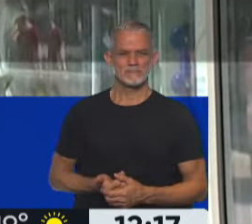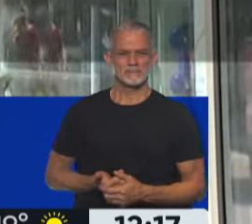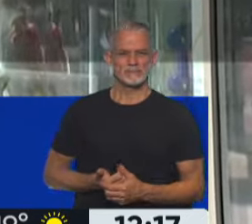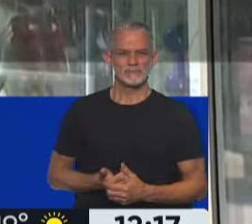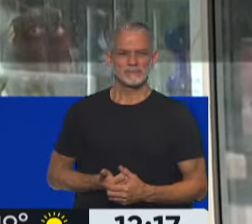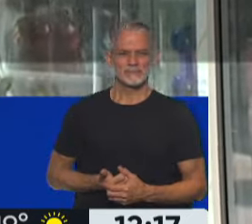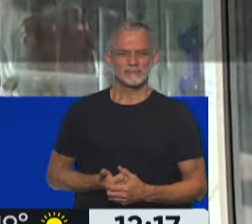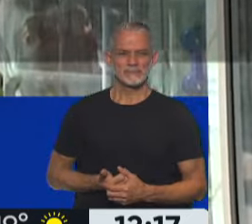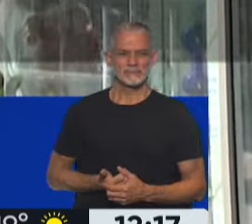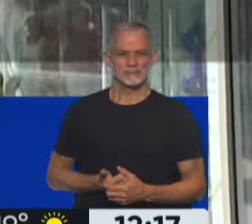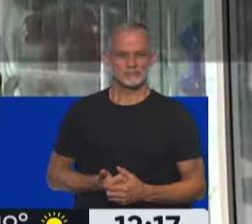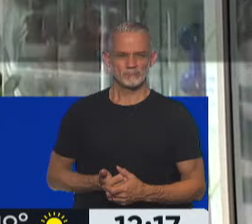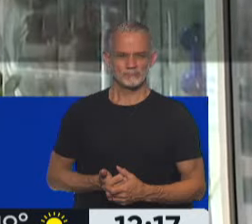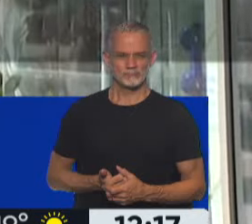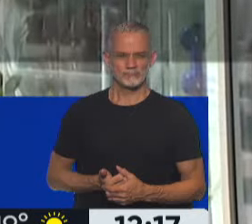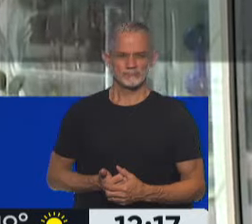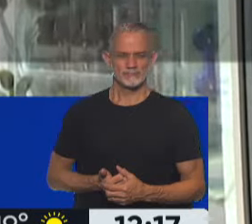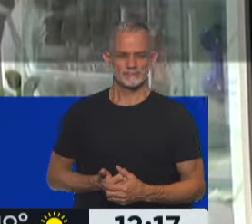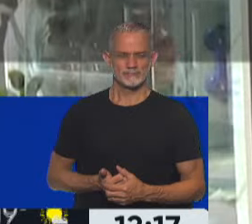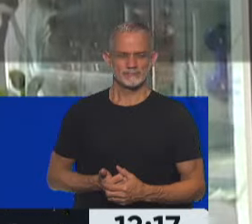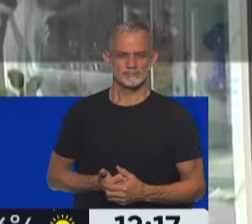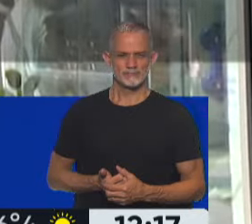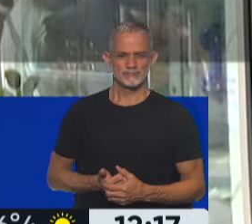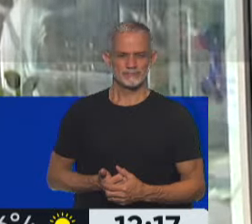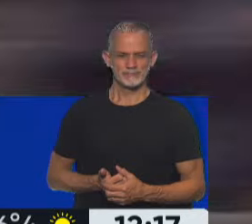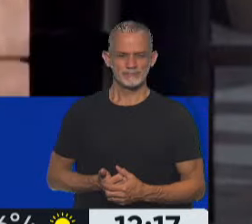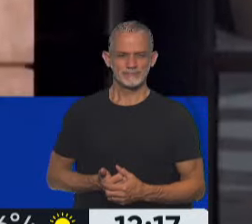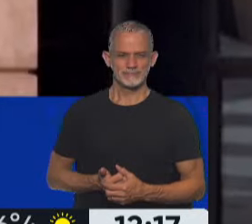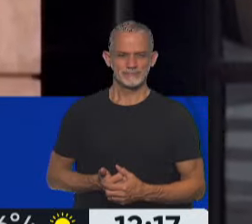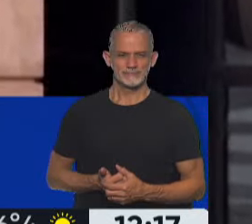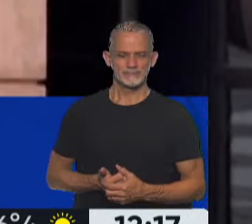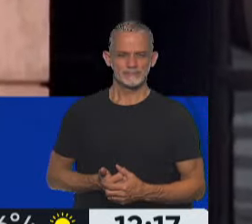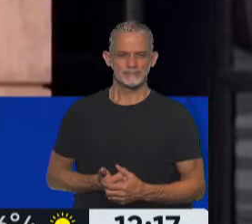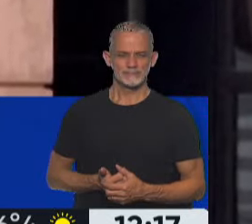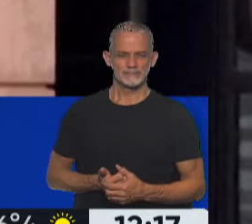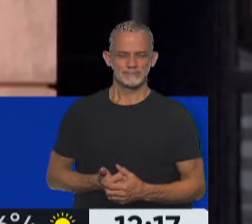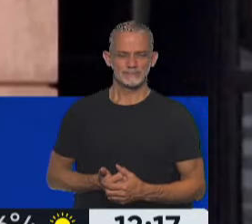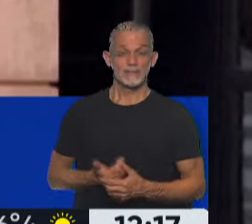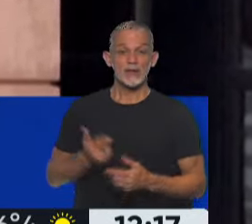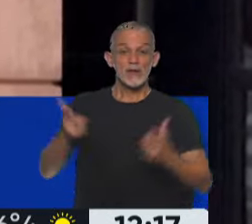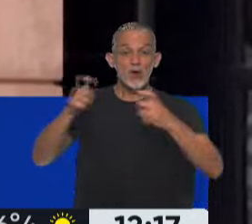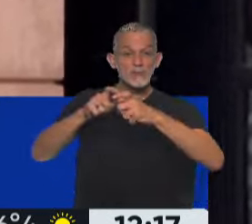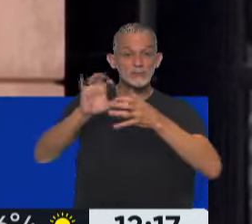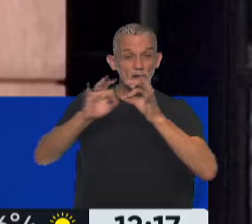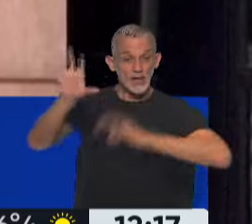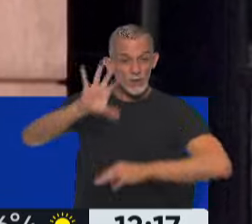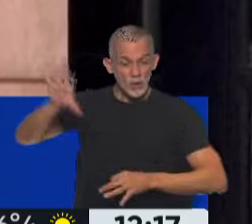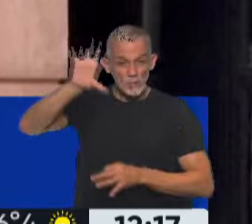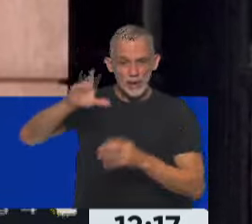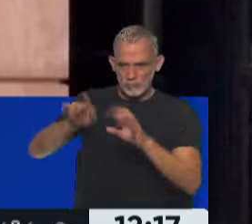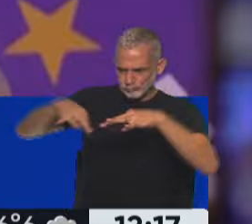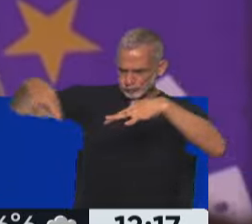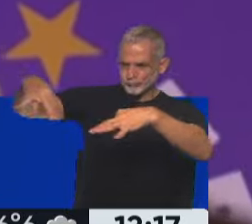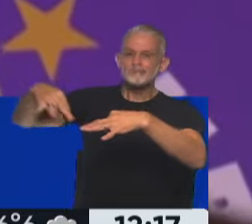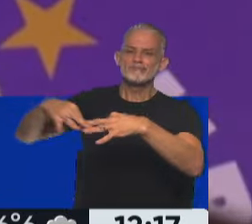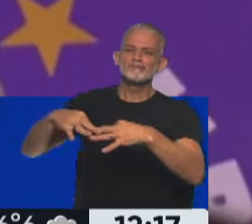fühle ich mich persönlich bedroht. Ich glaube, dass viele. La Comisión Europea es el brazo ejecutivo de la